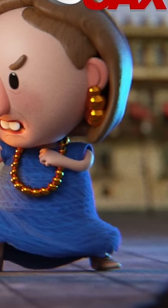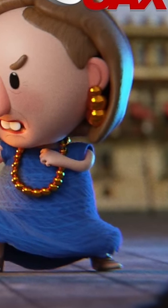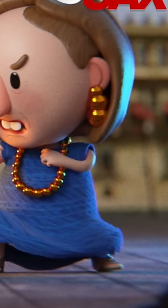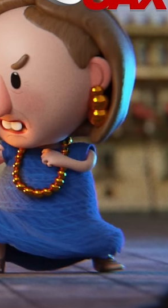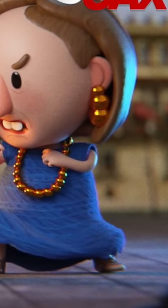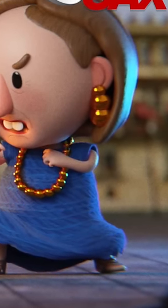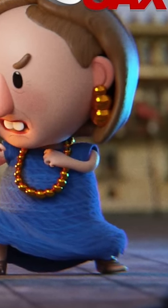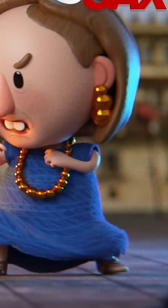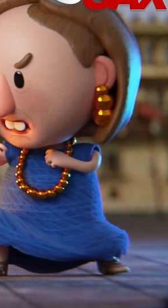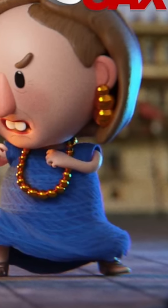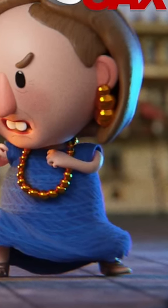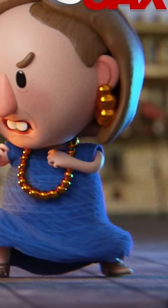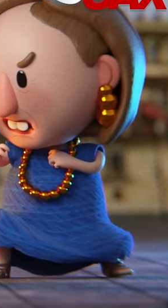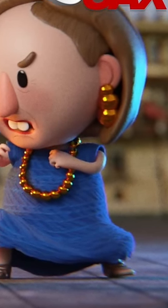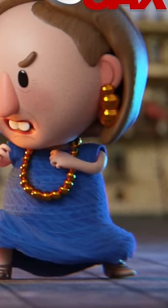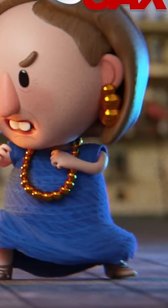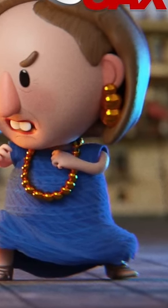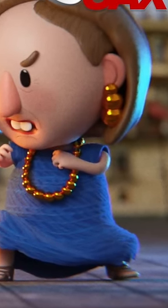la presidenta electa.